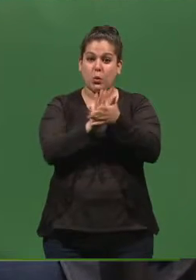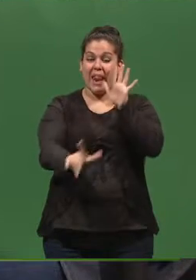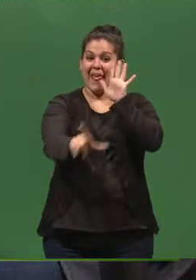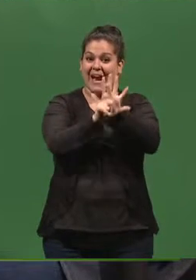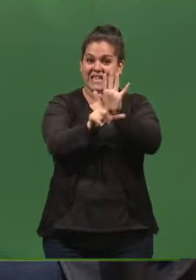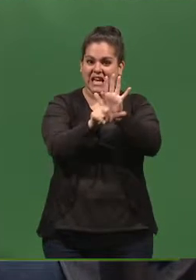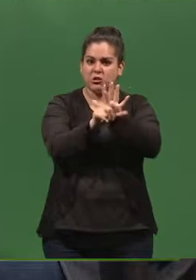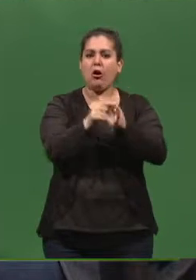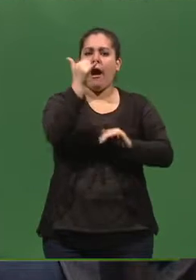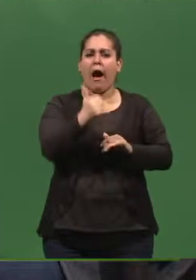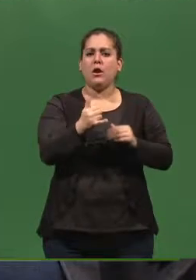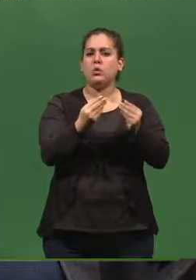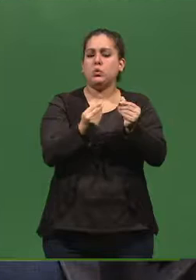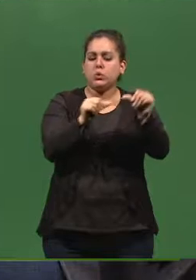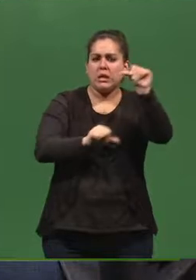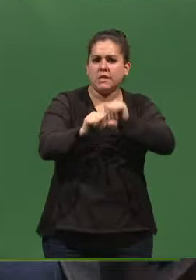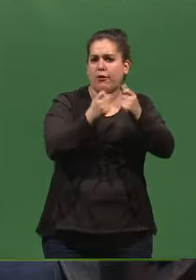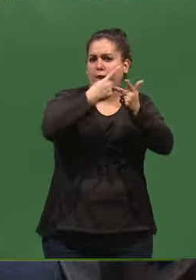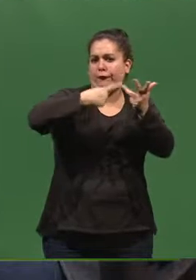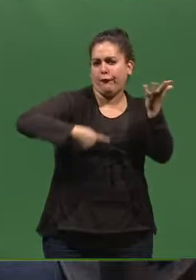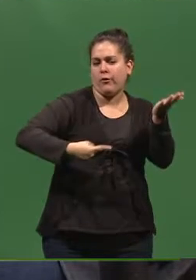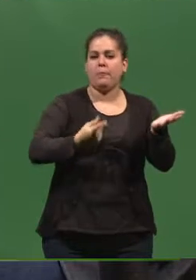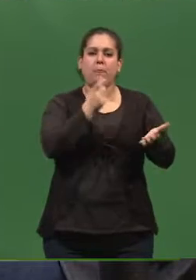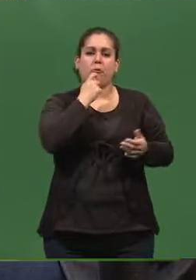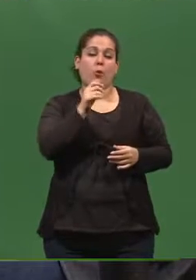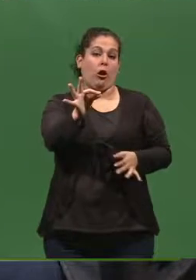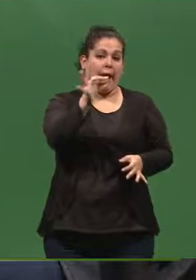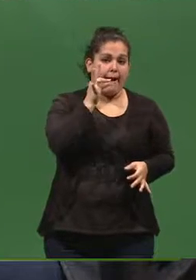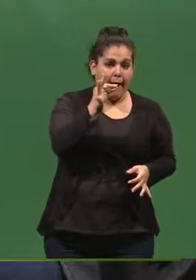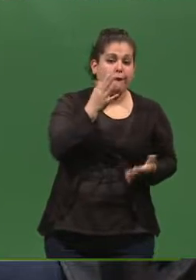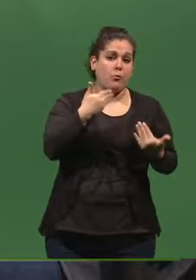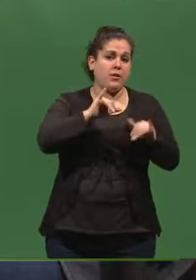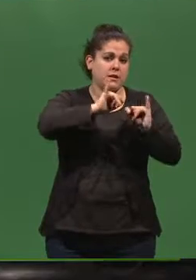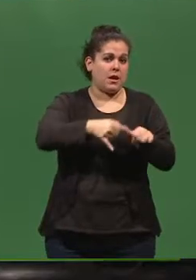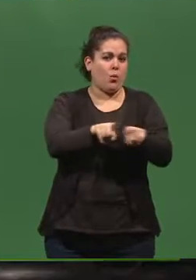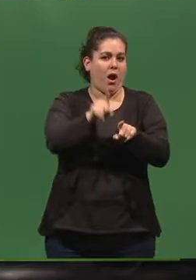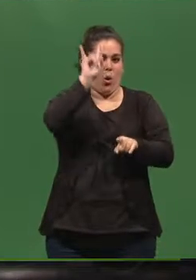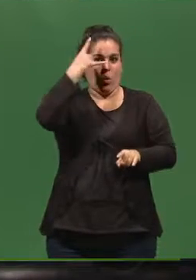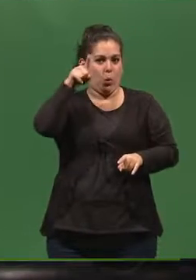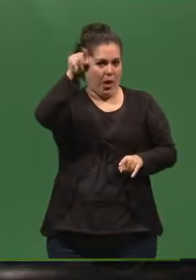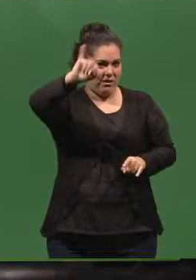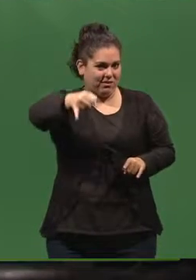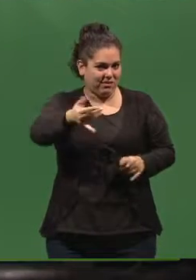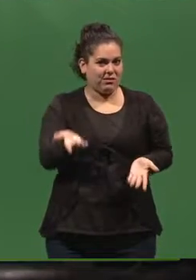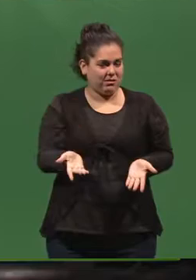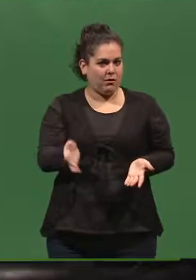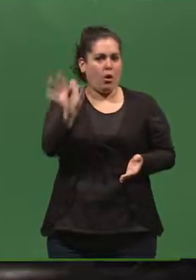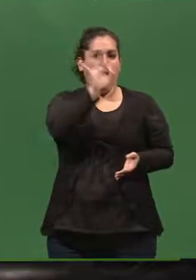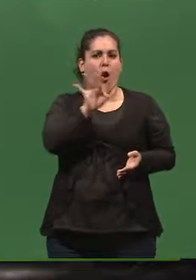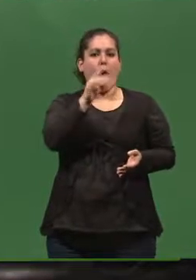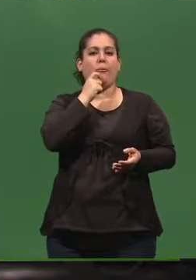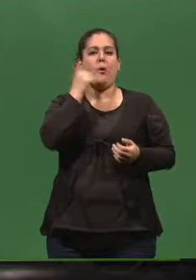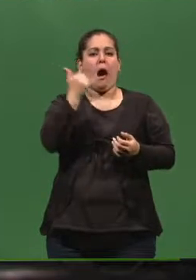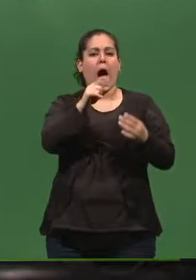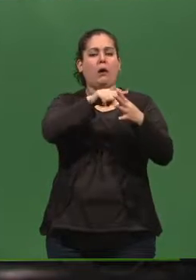hablando de legalización de determinadas sustancias. O sea, la legalización puede ser de cannabis, como el caso uruguayo, como puede ser el caso de